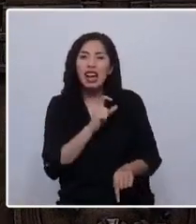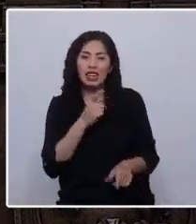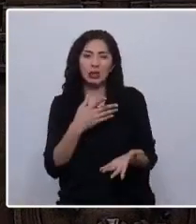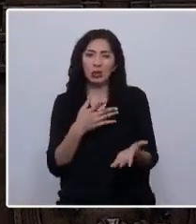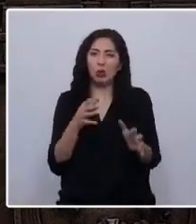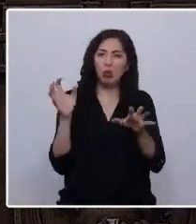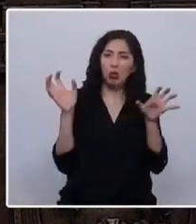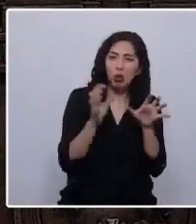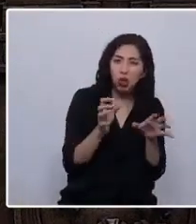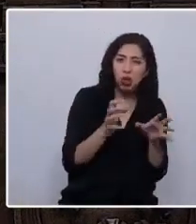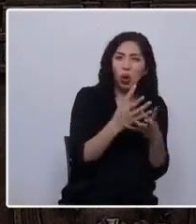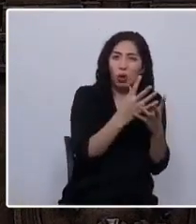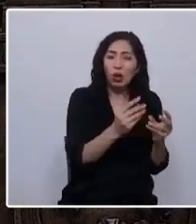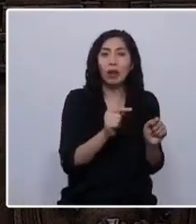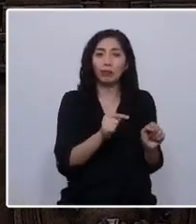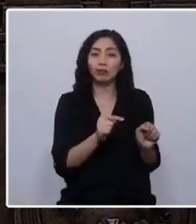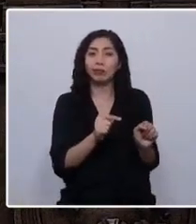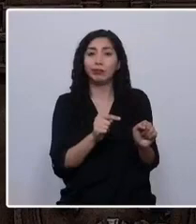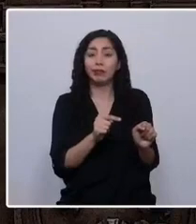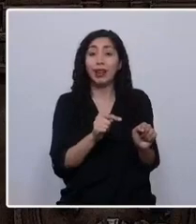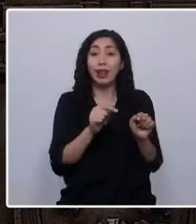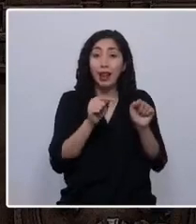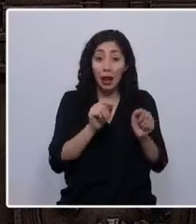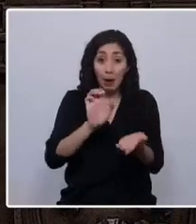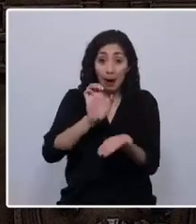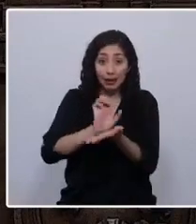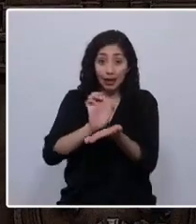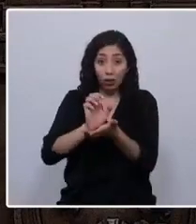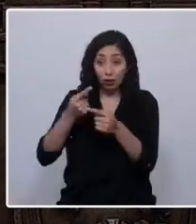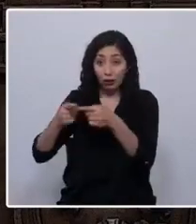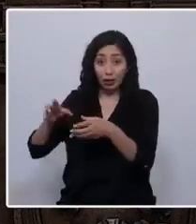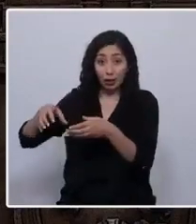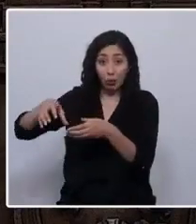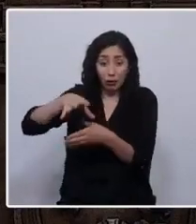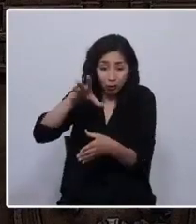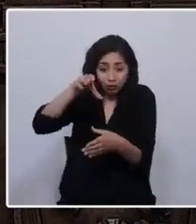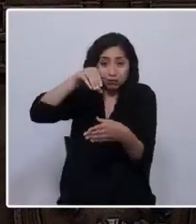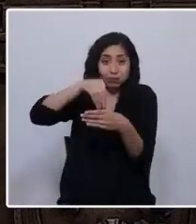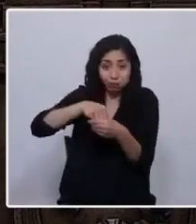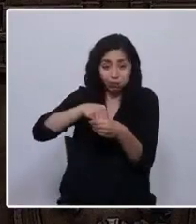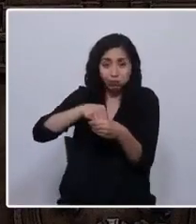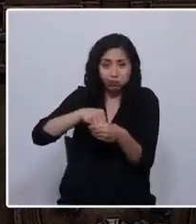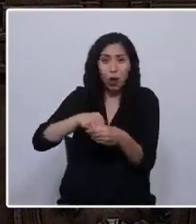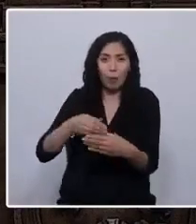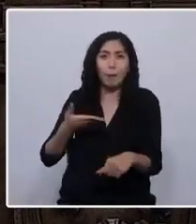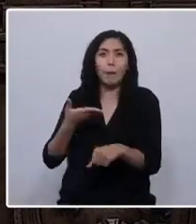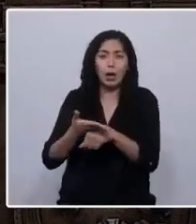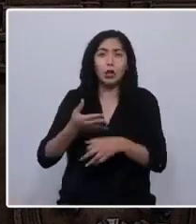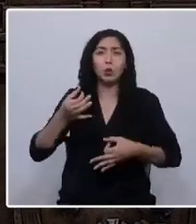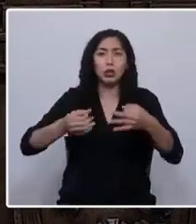Plurinacionalidad es no dejar de pedir justicia para Agustina Huenupe Padián.